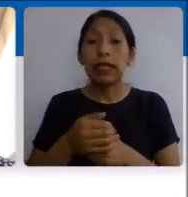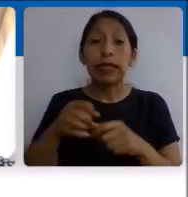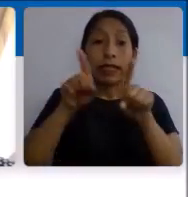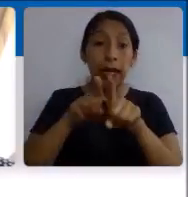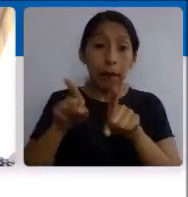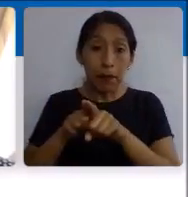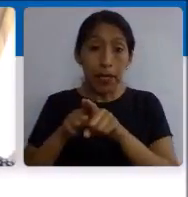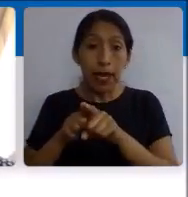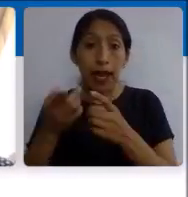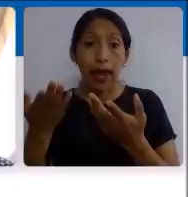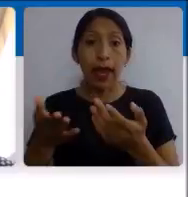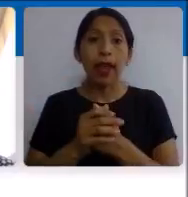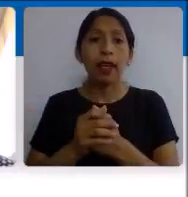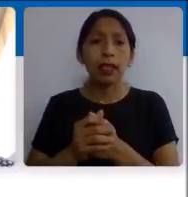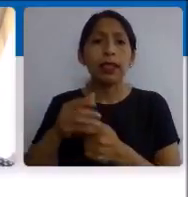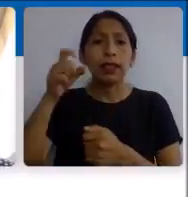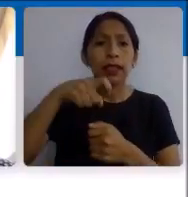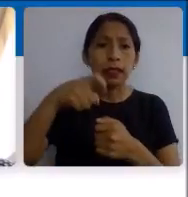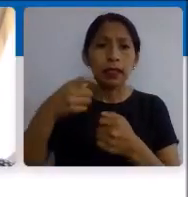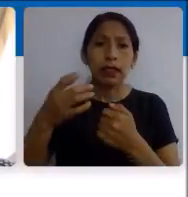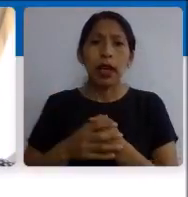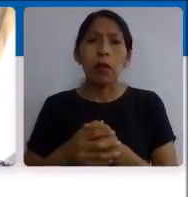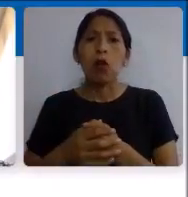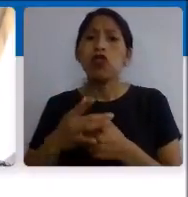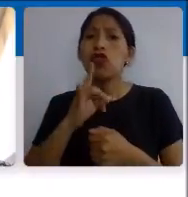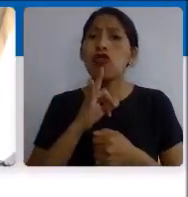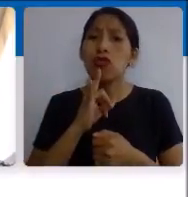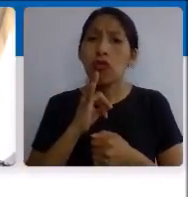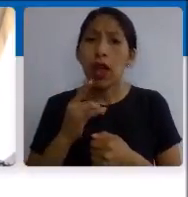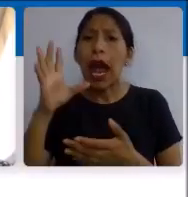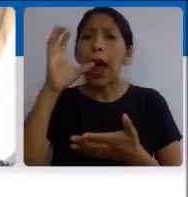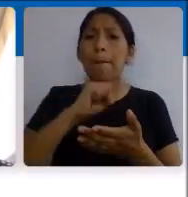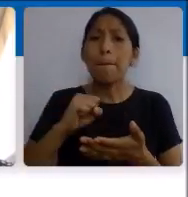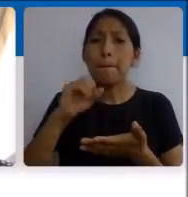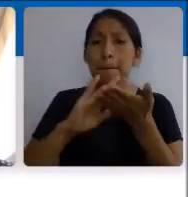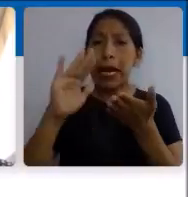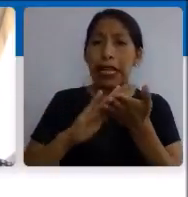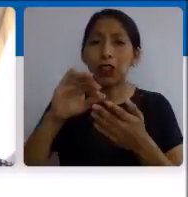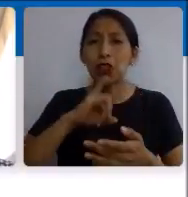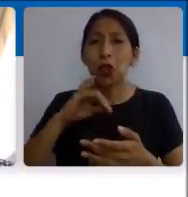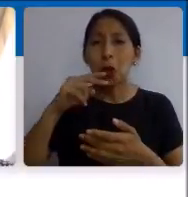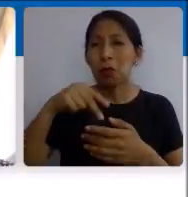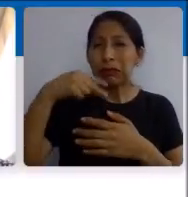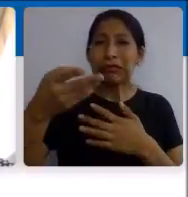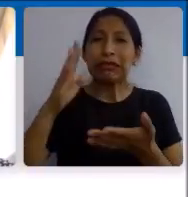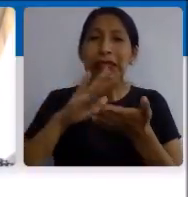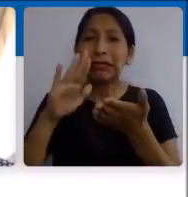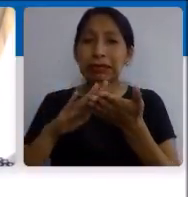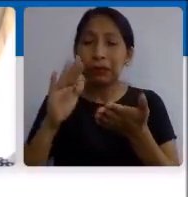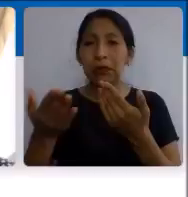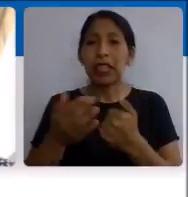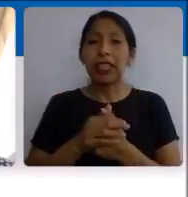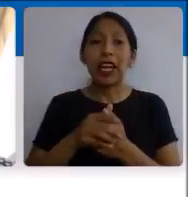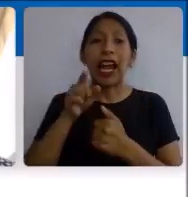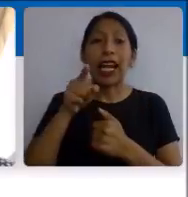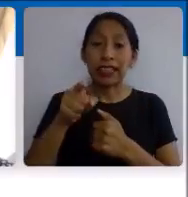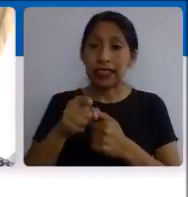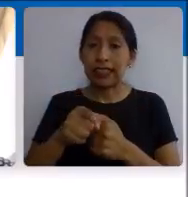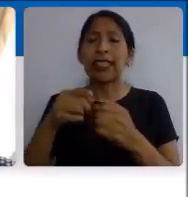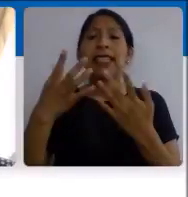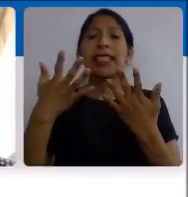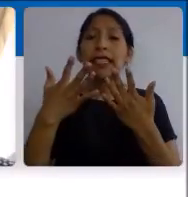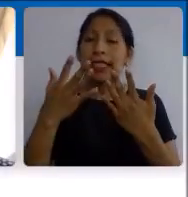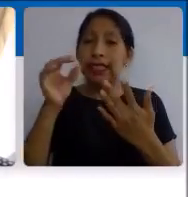asociación turística estadounidense. Y esto, perdón, me había salteado el tema de la confianza y transparencia, que es sumamente importante,